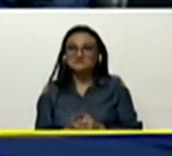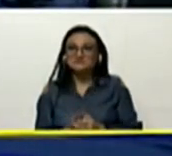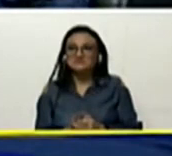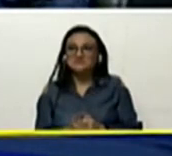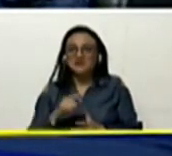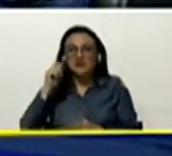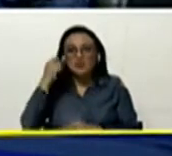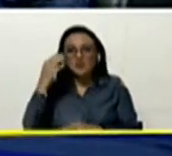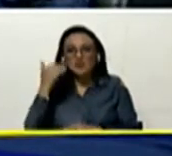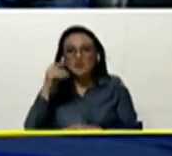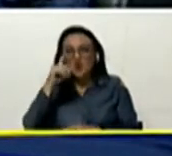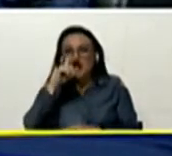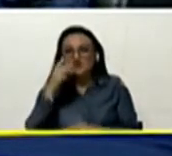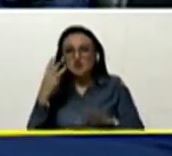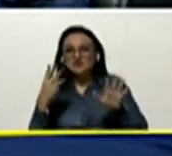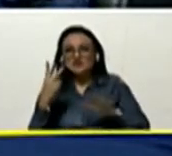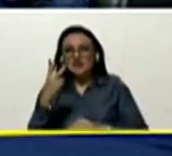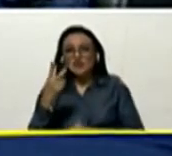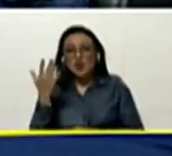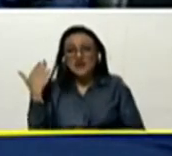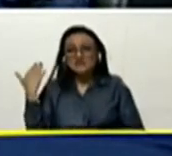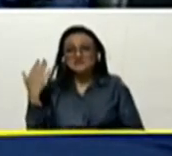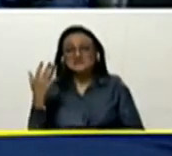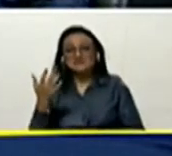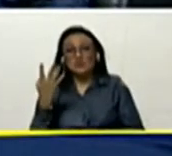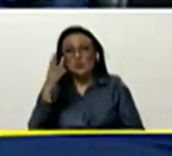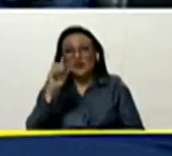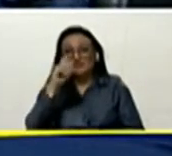Recuerdos del año 82, hace 40 años.